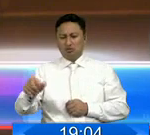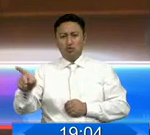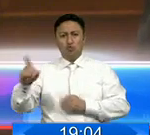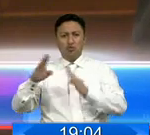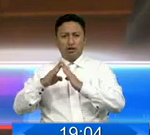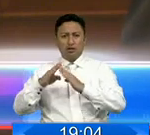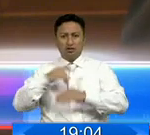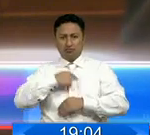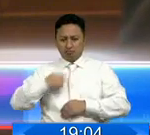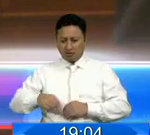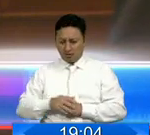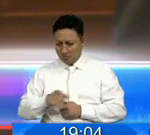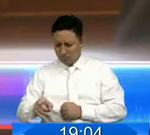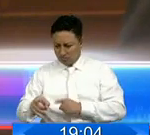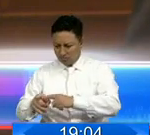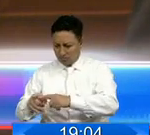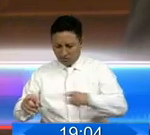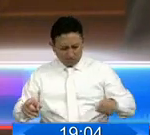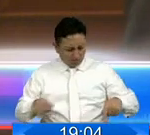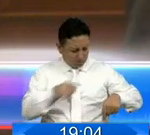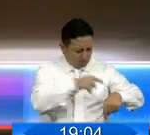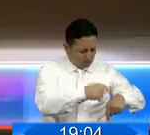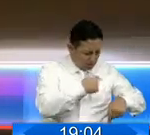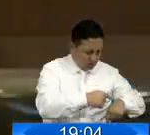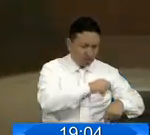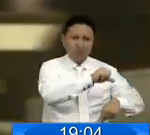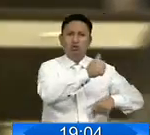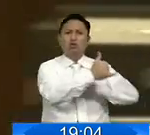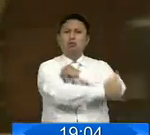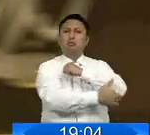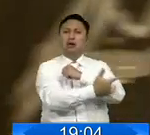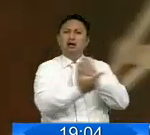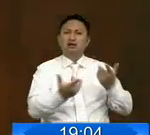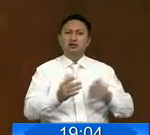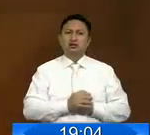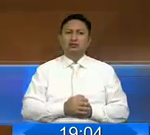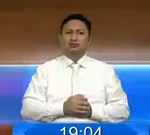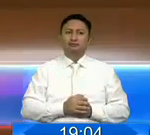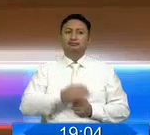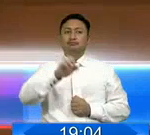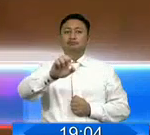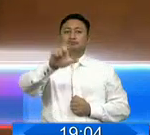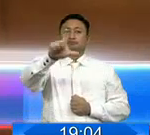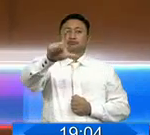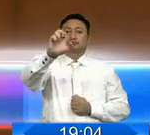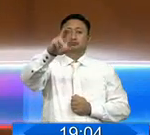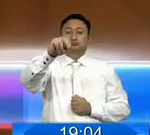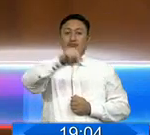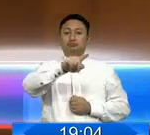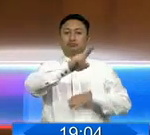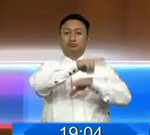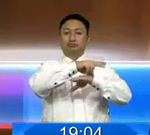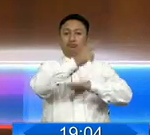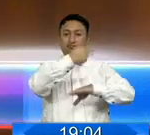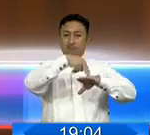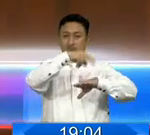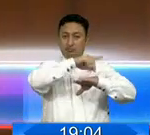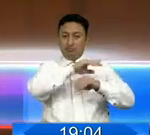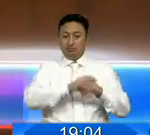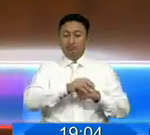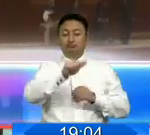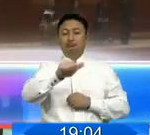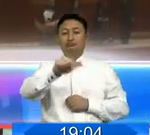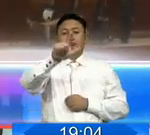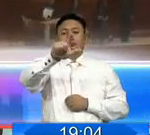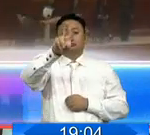así estaba en otro continente y en otra ubicación. Por su parte, Elena Pacheco, supervisora nacional, decía que en el caso de Fernando